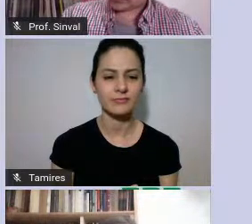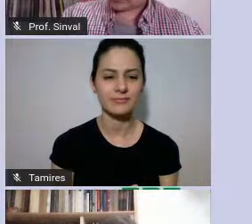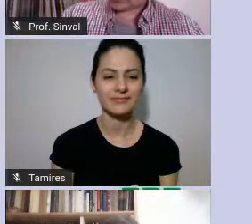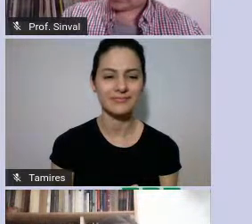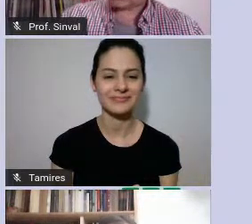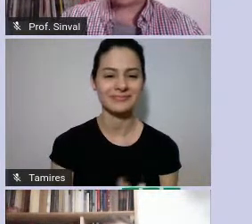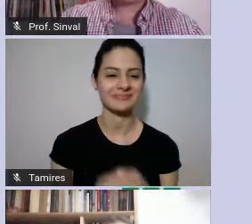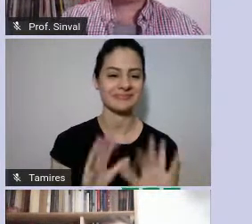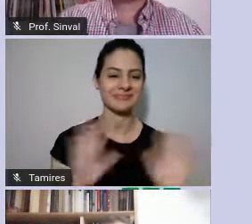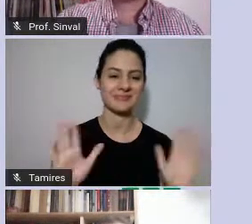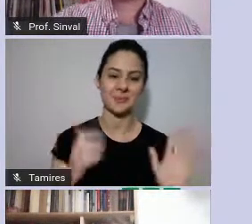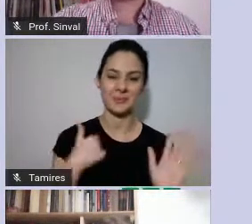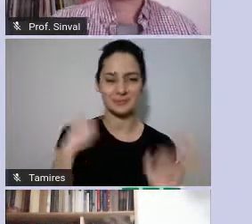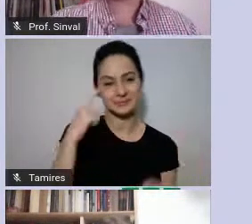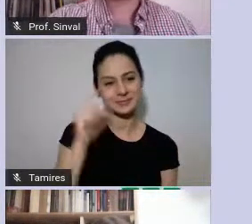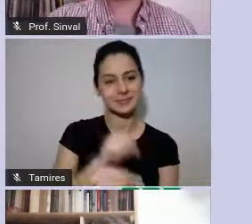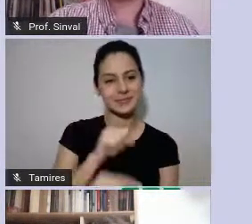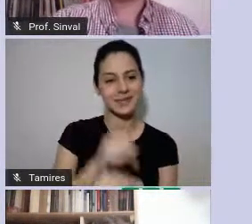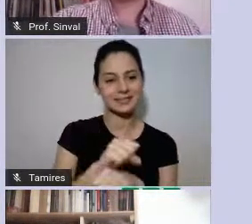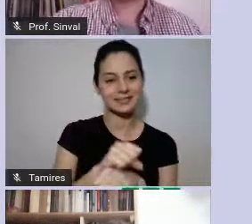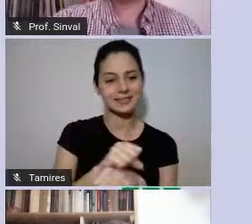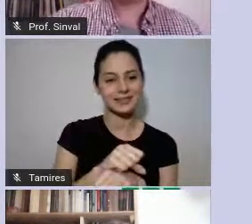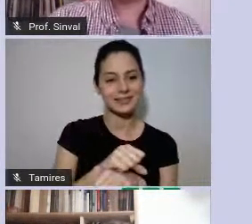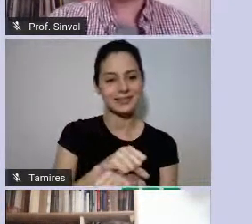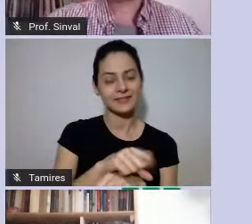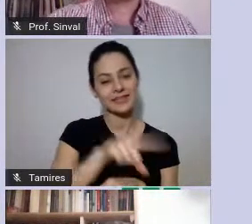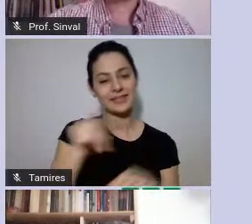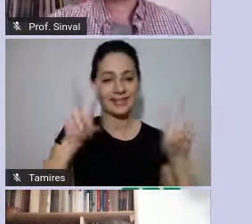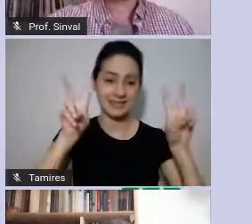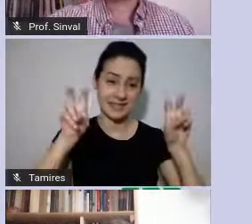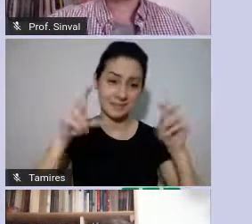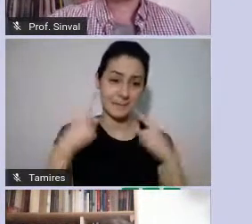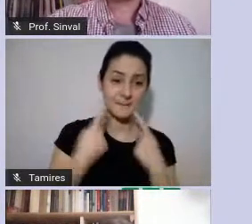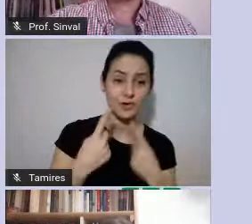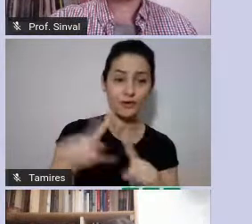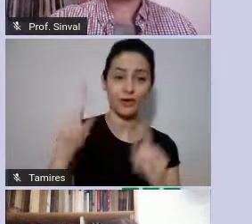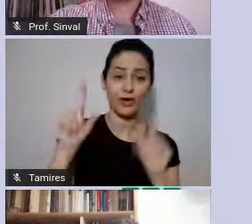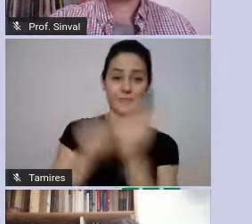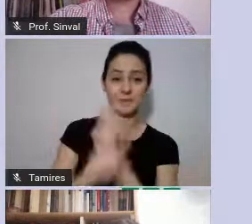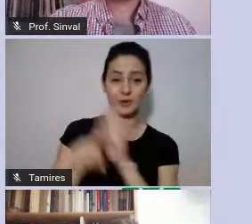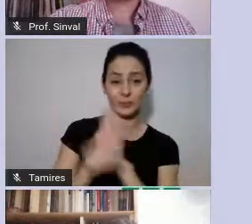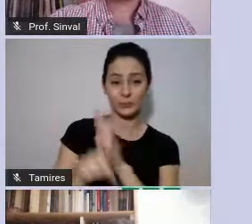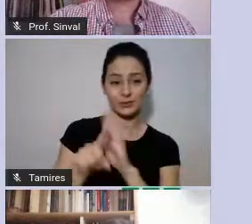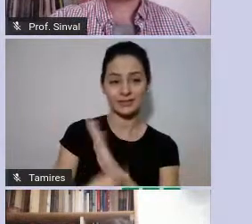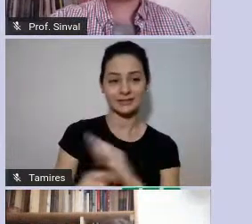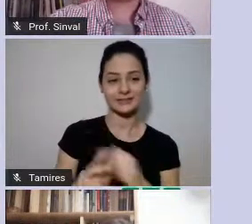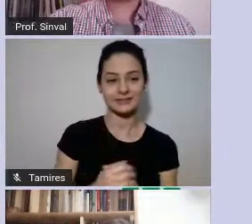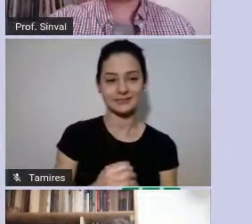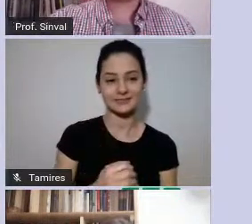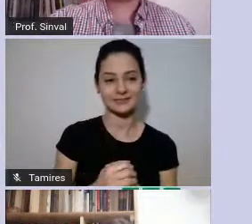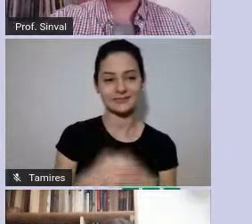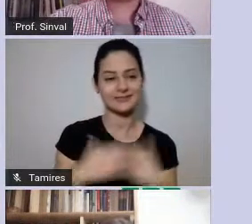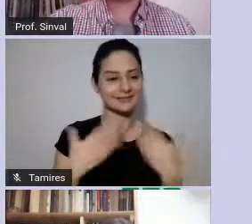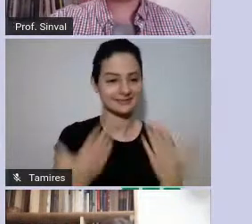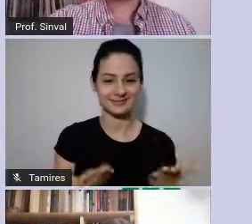espero que sirva como para entrar en el tema, para provocar preguntas. Y hasta aquí